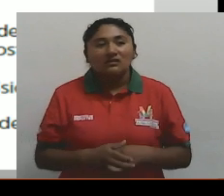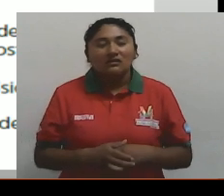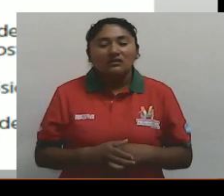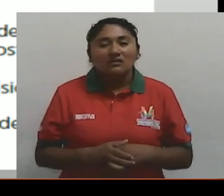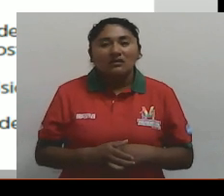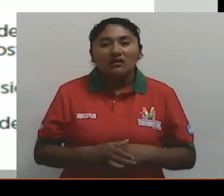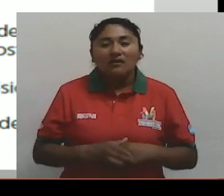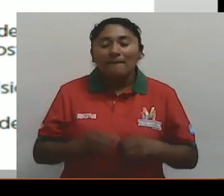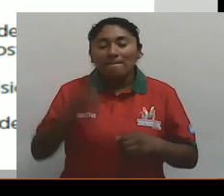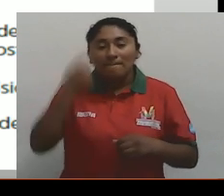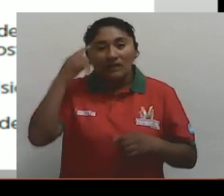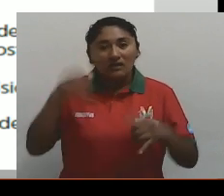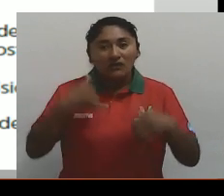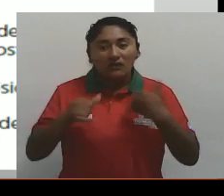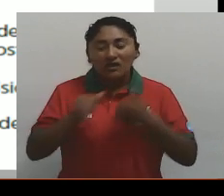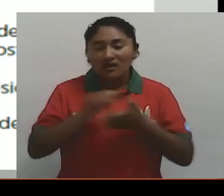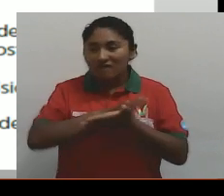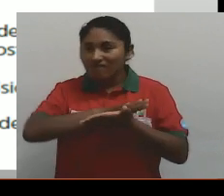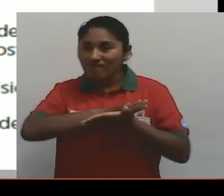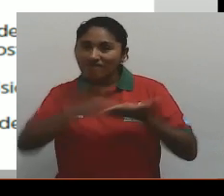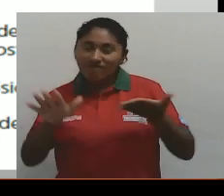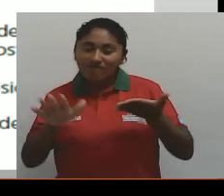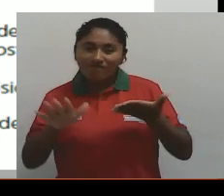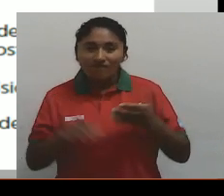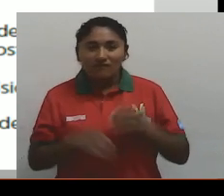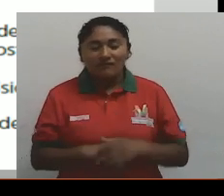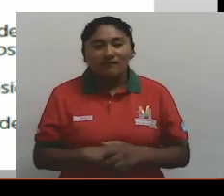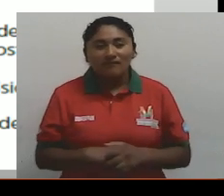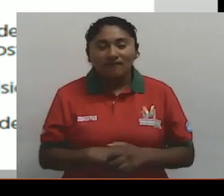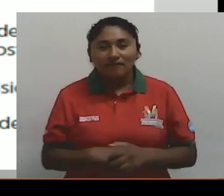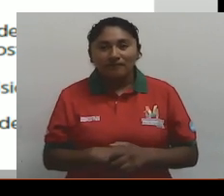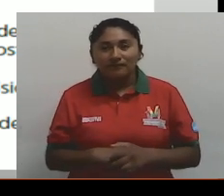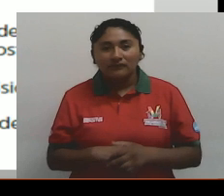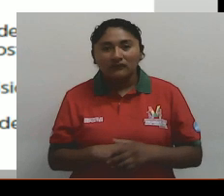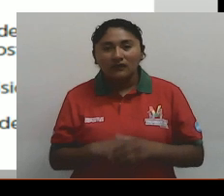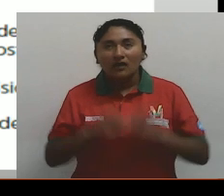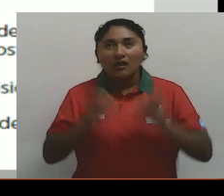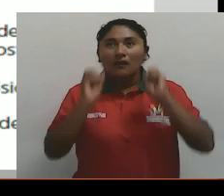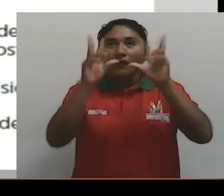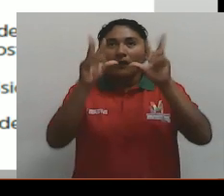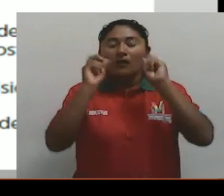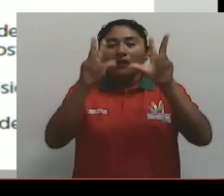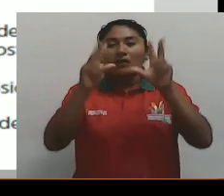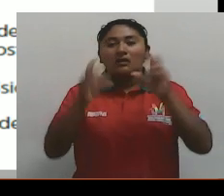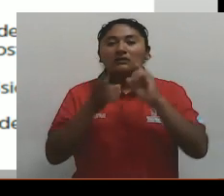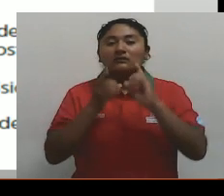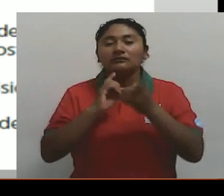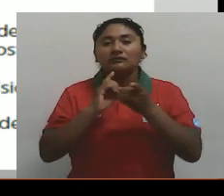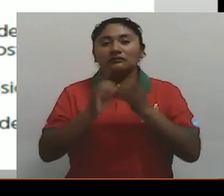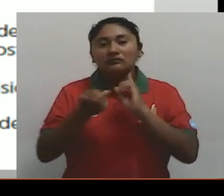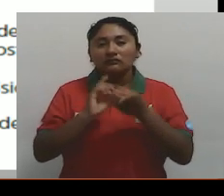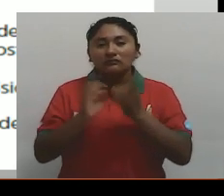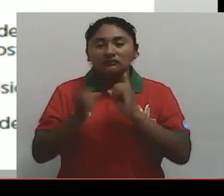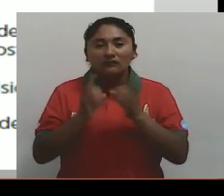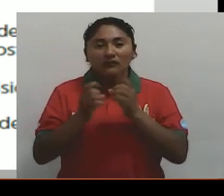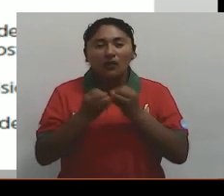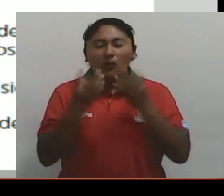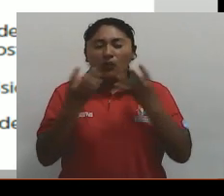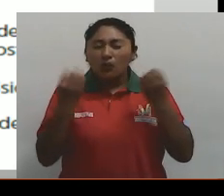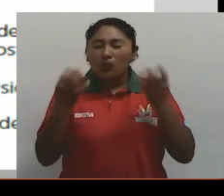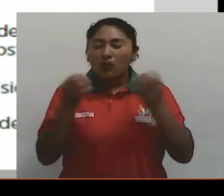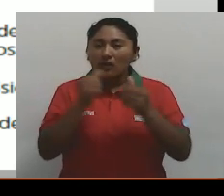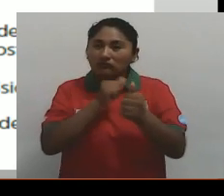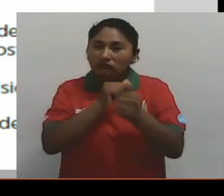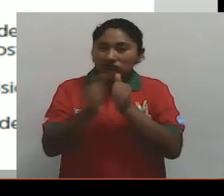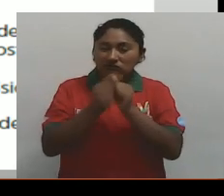limpio. Esta introducción primero enfoca al voleibol como un deporte competitivo, antes de salir a identificar las